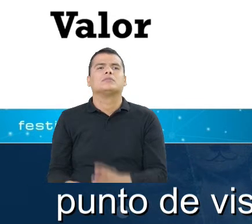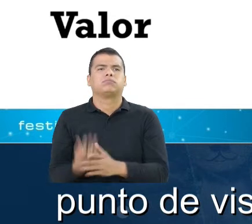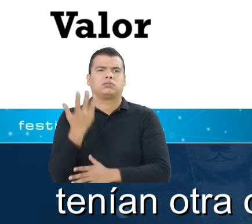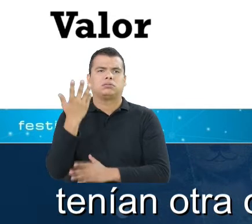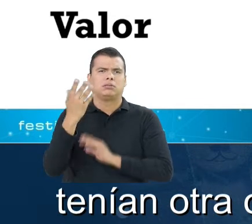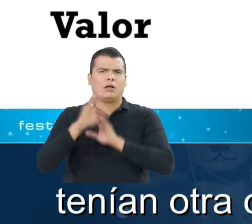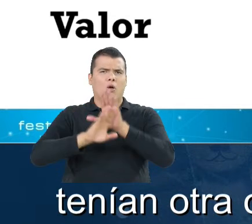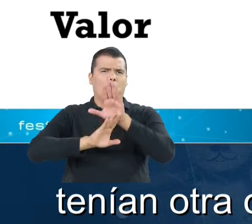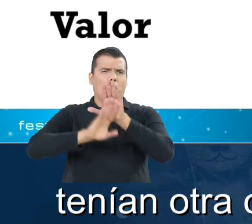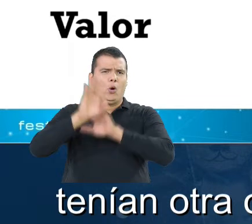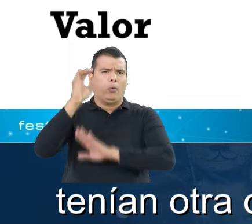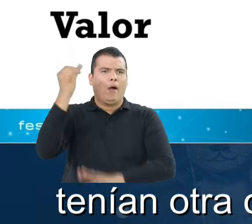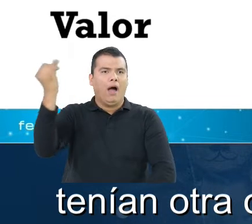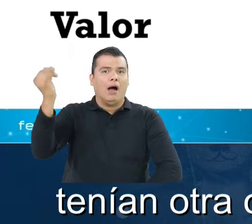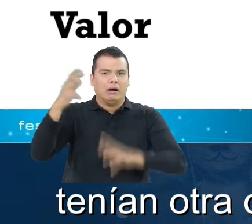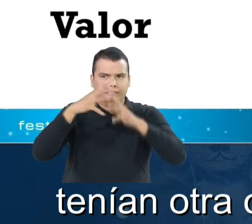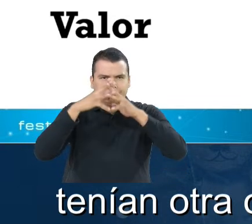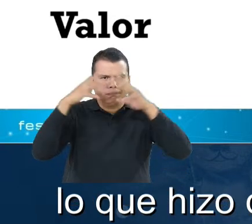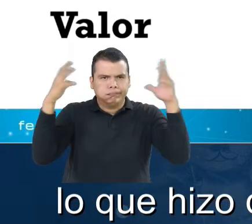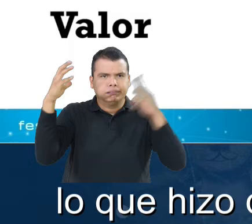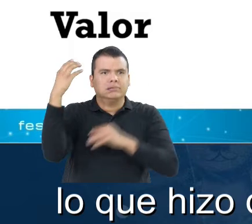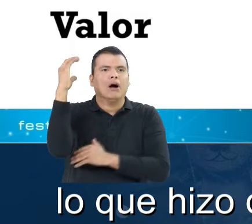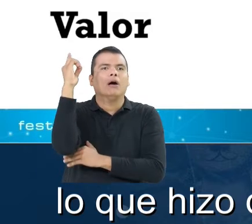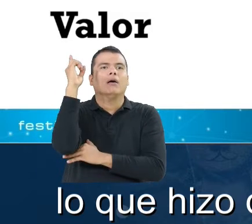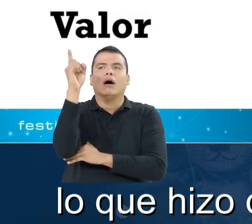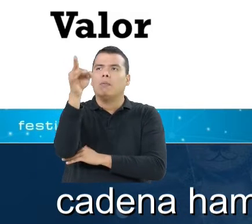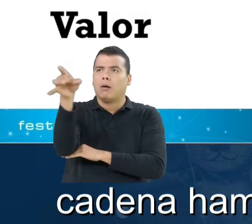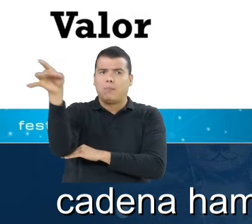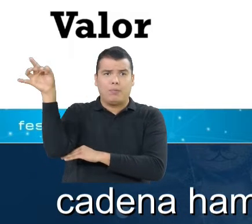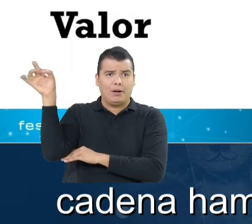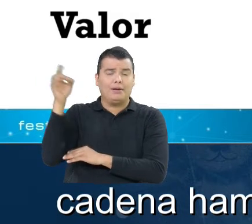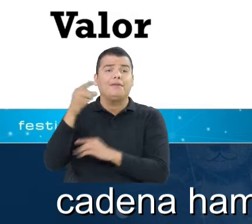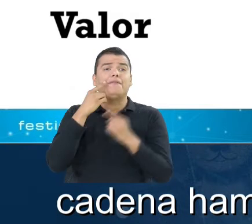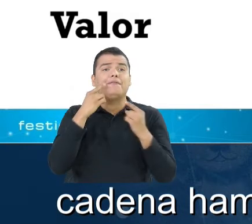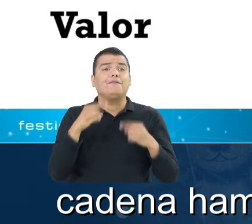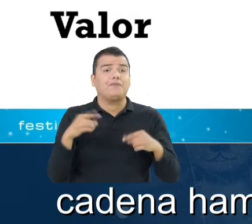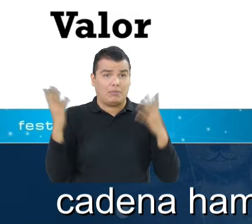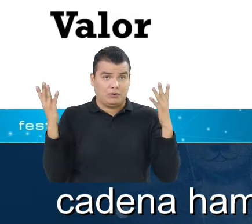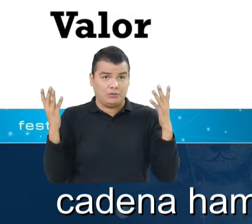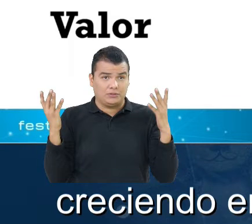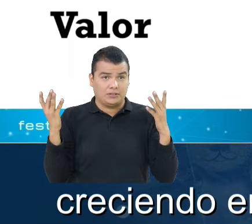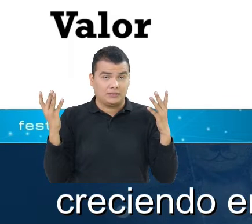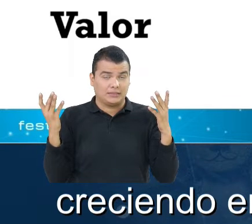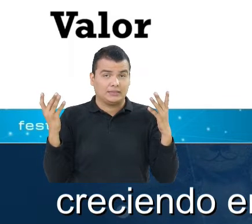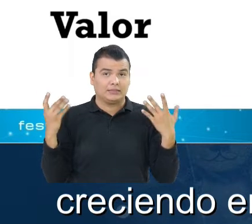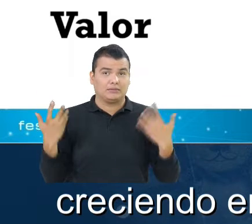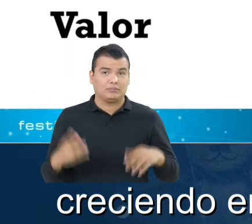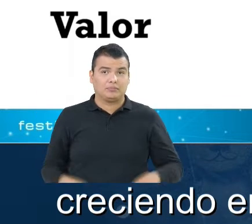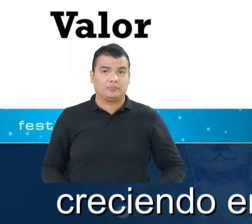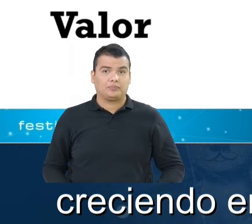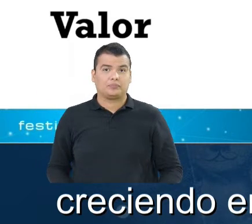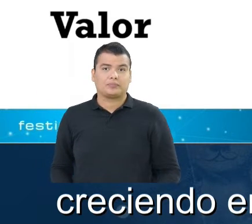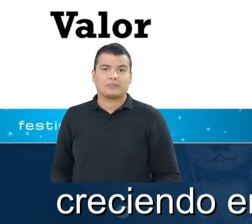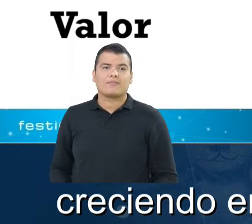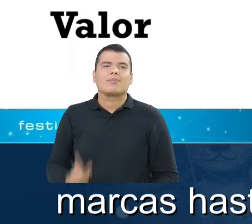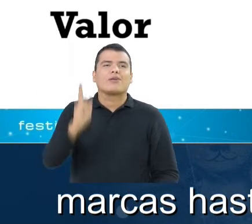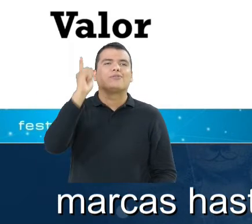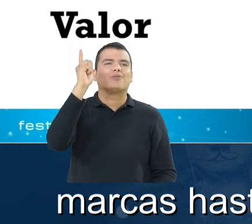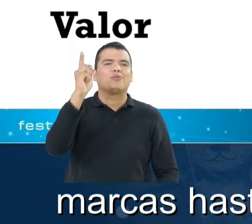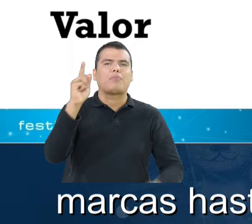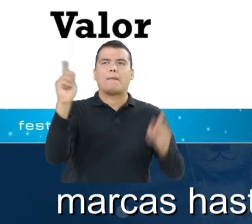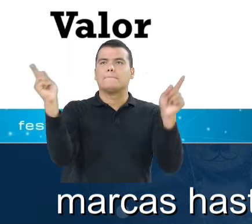cadena de hamburguesas que más está creciendo en Colombia, por encima de marcas hasta súper internacionales como McDonald's o Burger King, porque